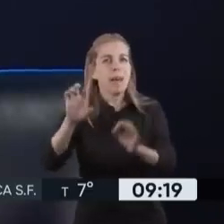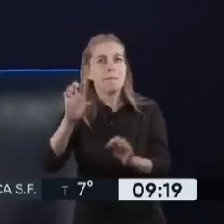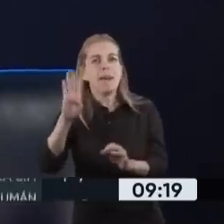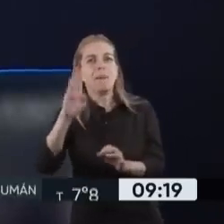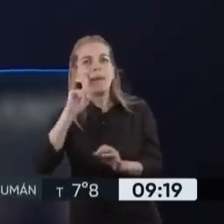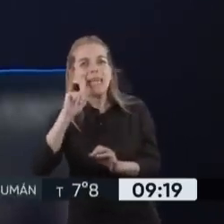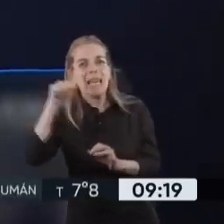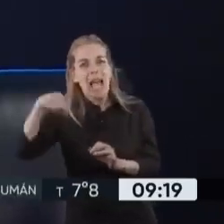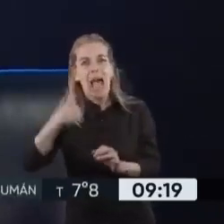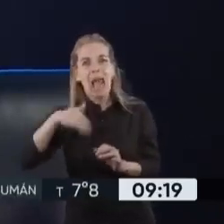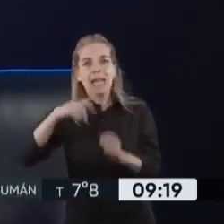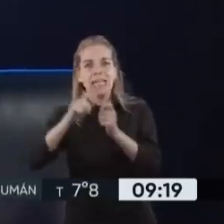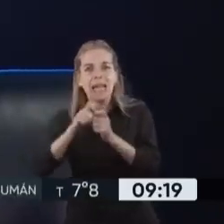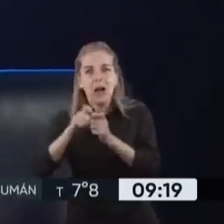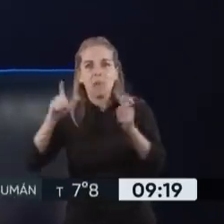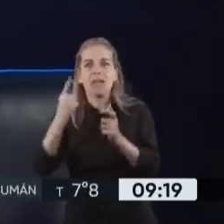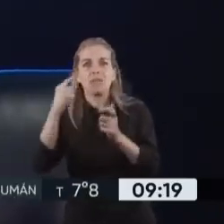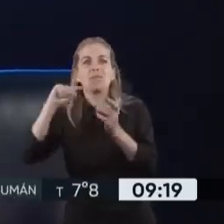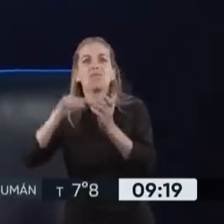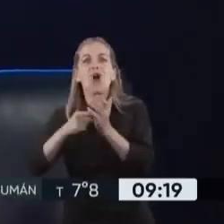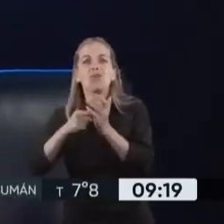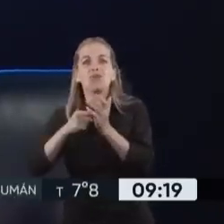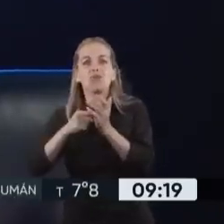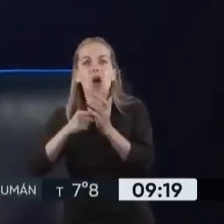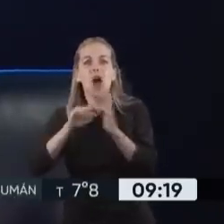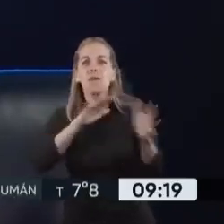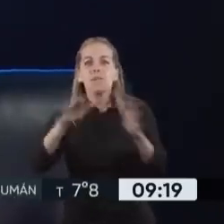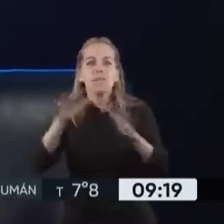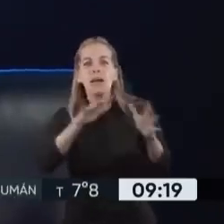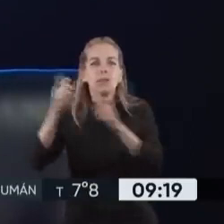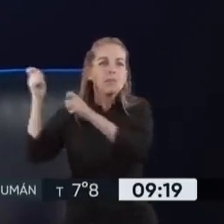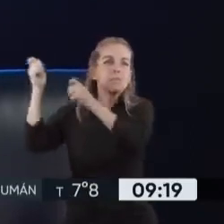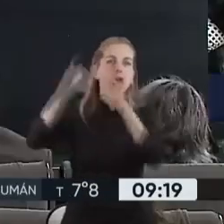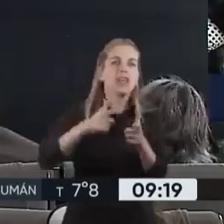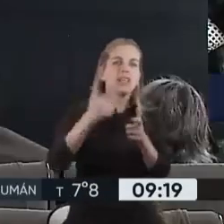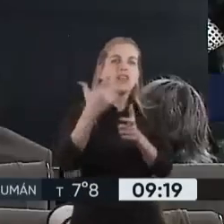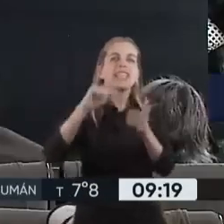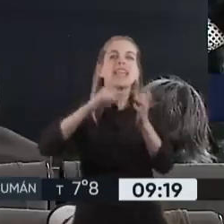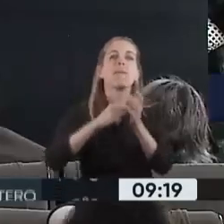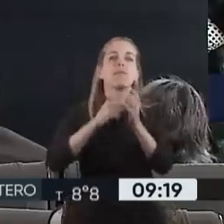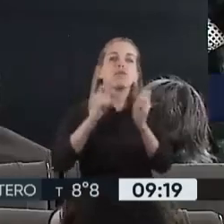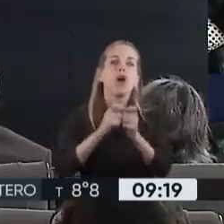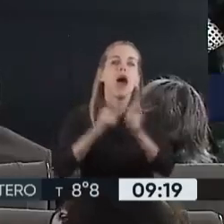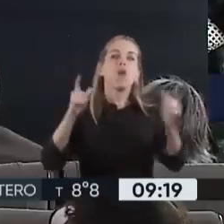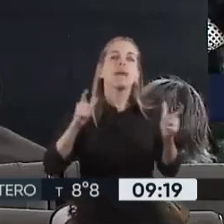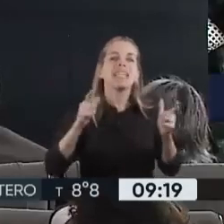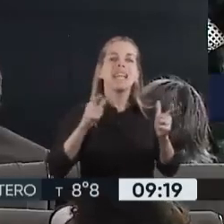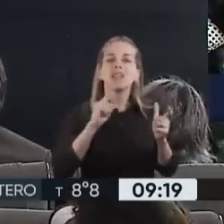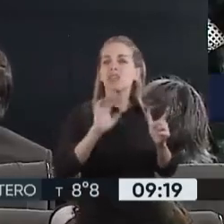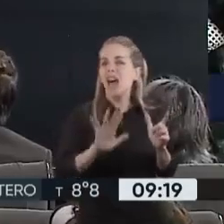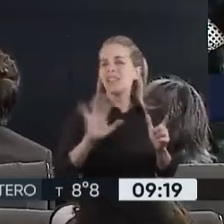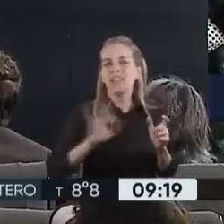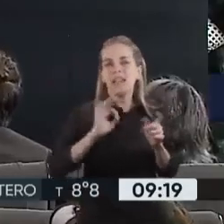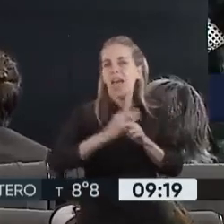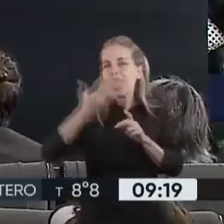argentina crece un punto aproximadamente las importaciones crecen en tres puntos y esto es un dato de la historia entonces